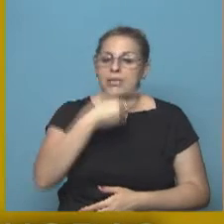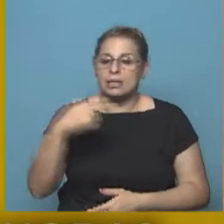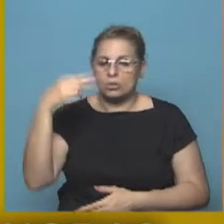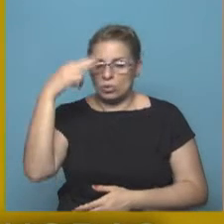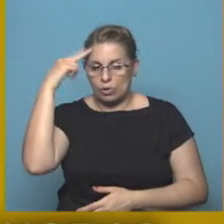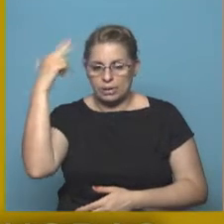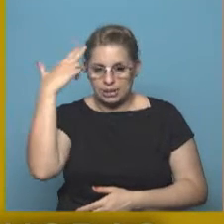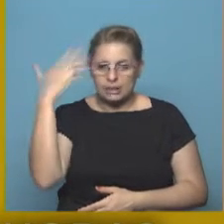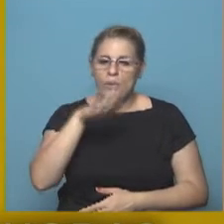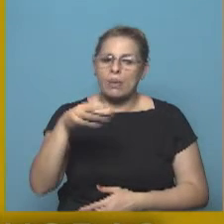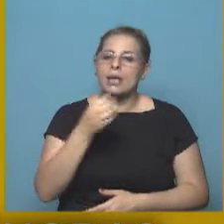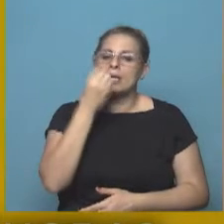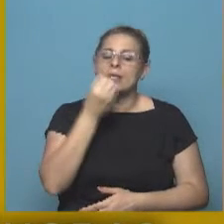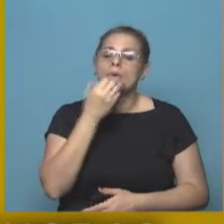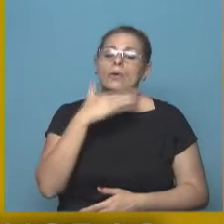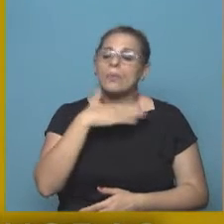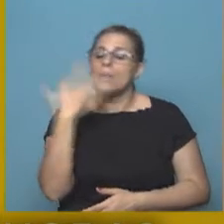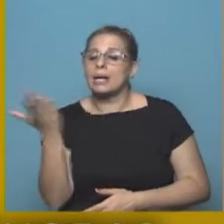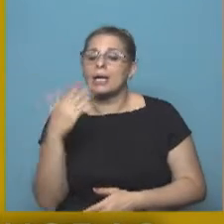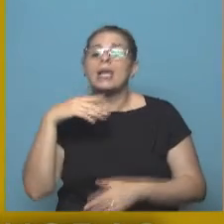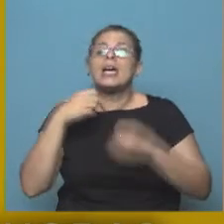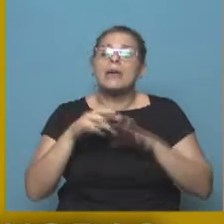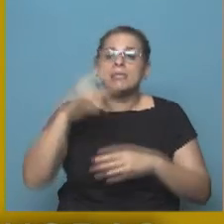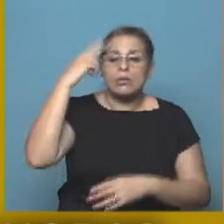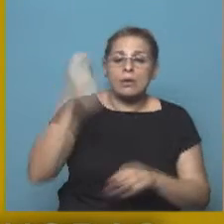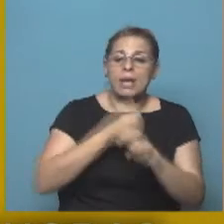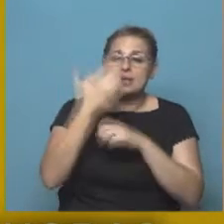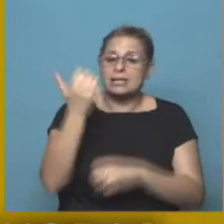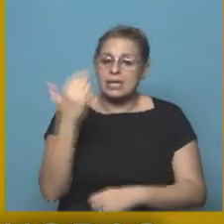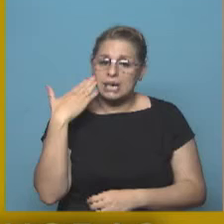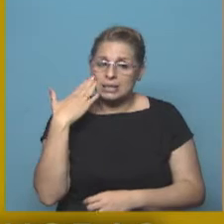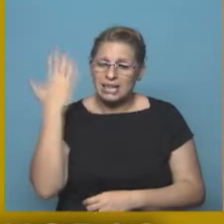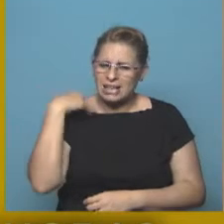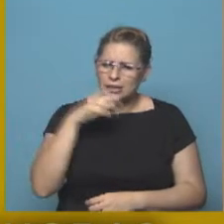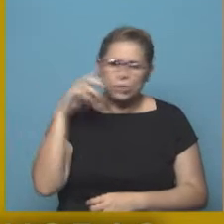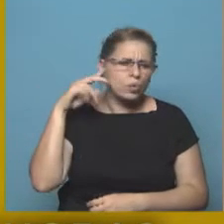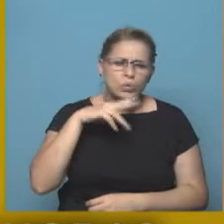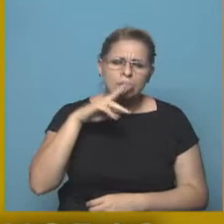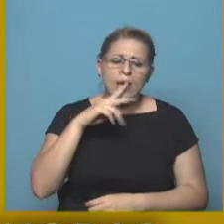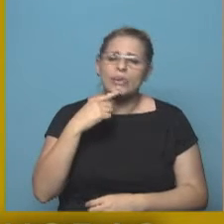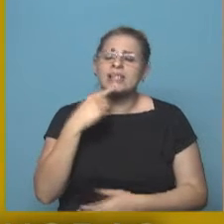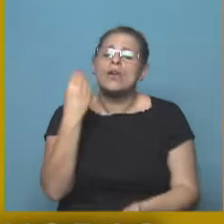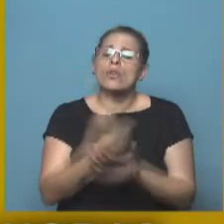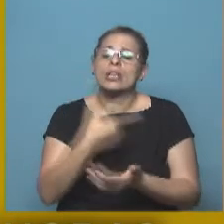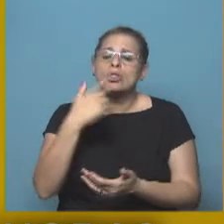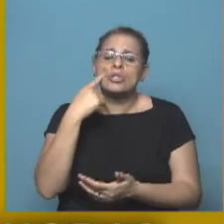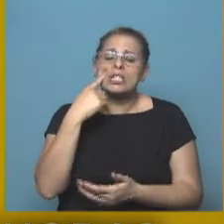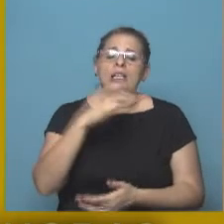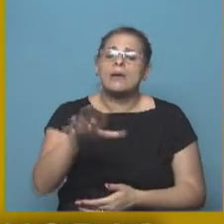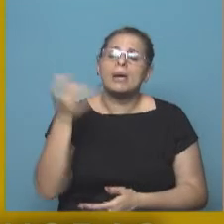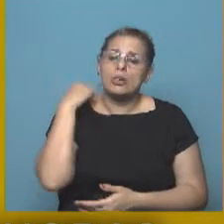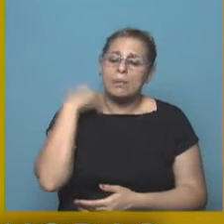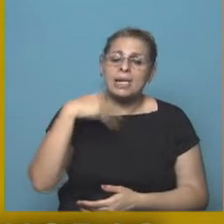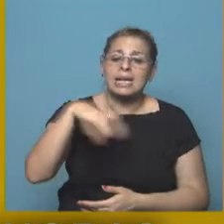porteño de Barracas, de 9 hasta las 6 de la tarde. También, como decía Gustavo anteriormente, la Fundación SI, ubicada en el barrio de Palermo, en la